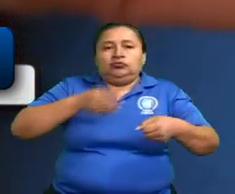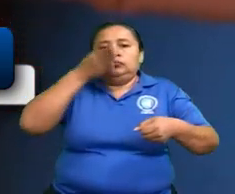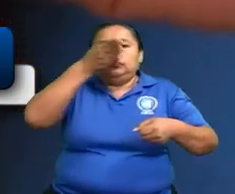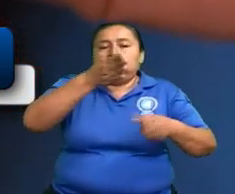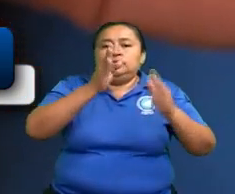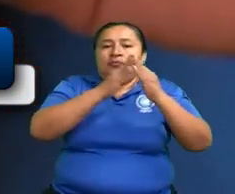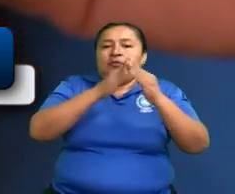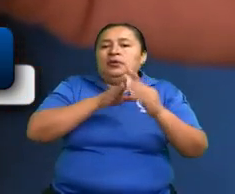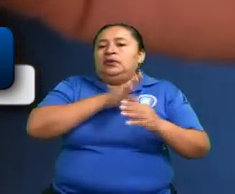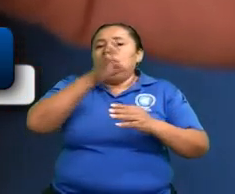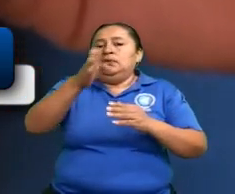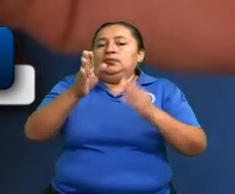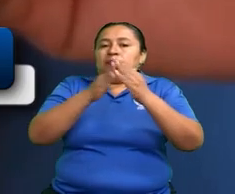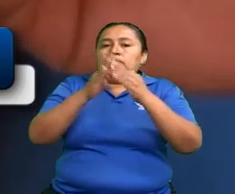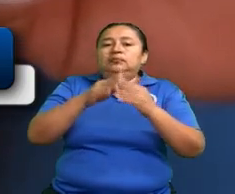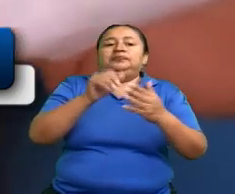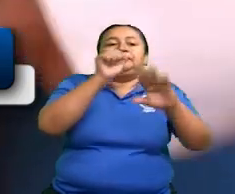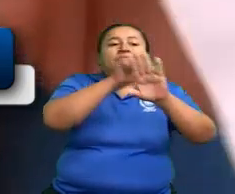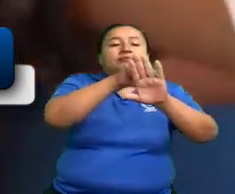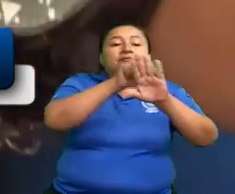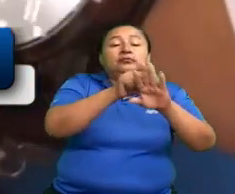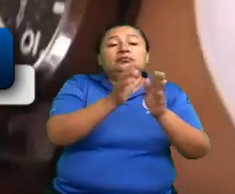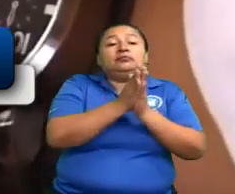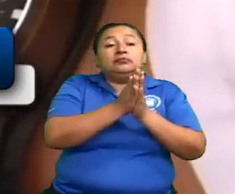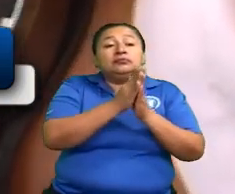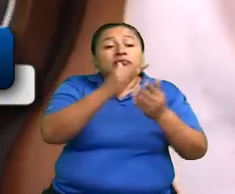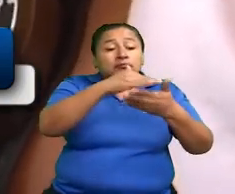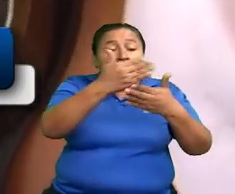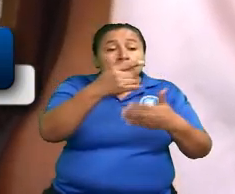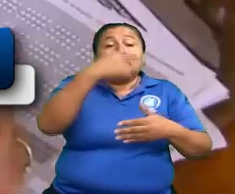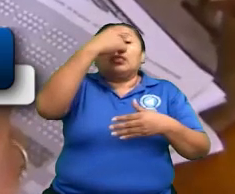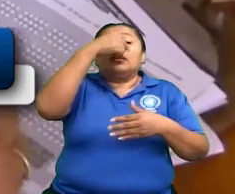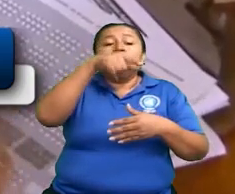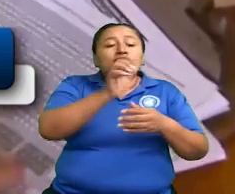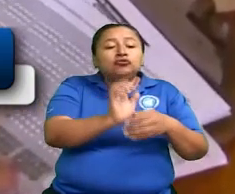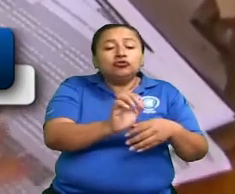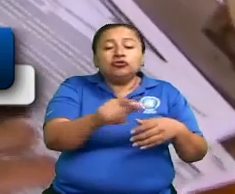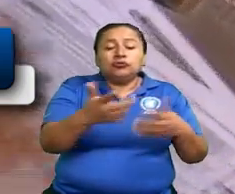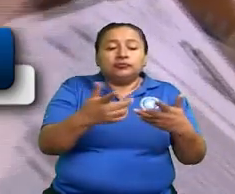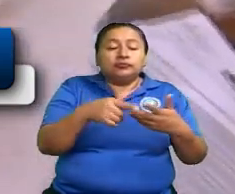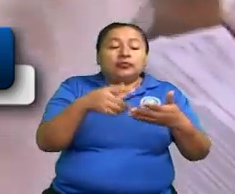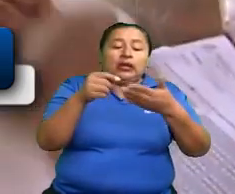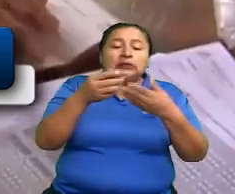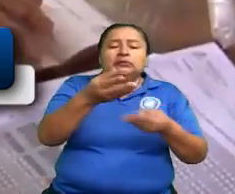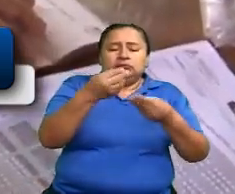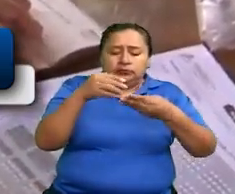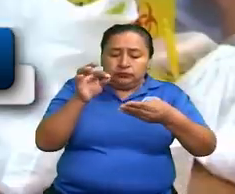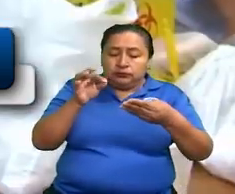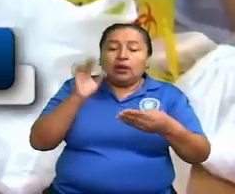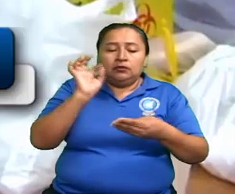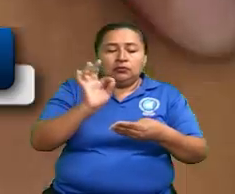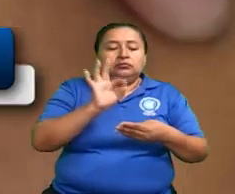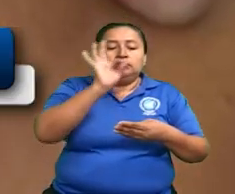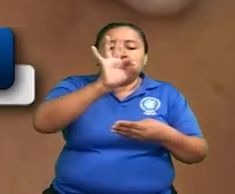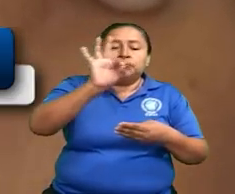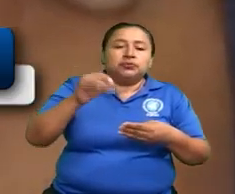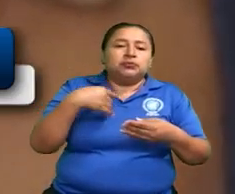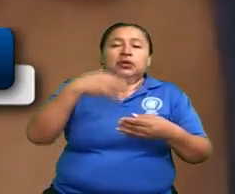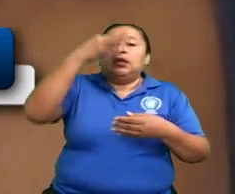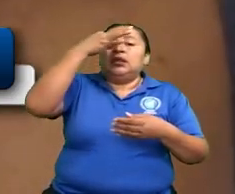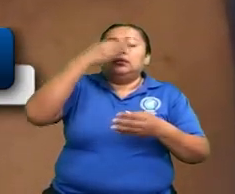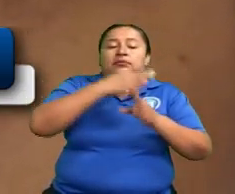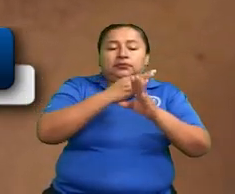la casa, toca la puerta y pide el registro de la vacuna, vacunando así y garantizando así la inmunización de nuestros